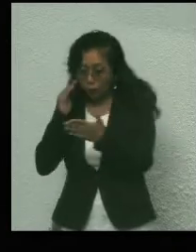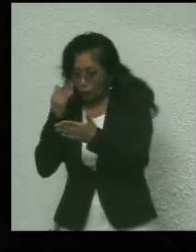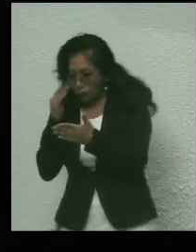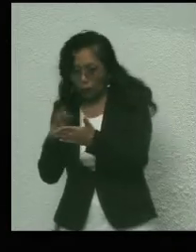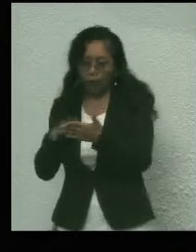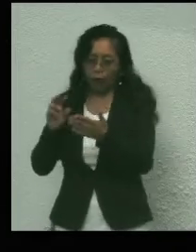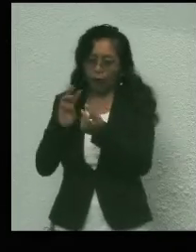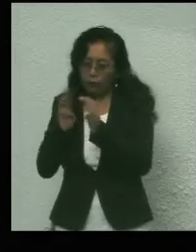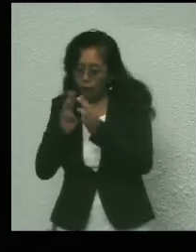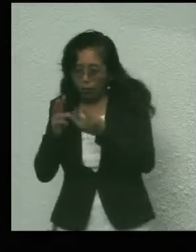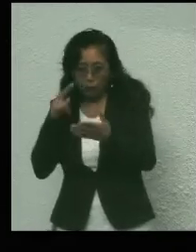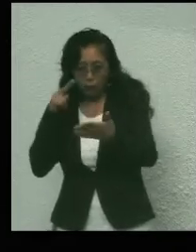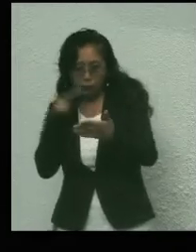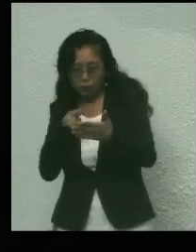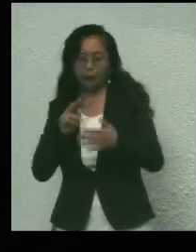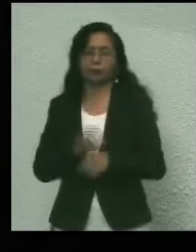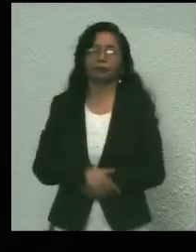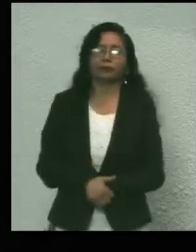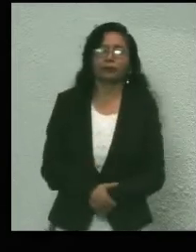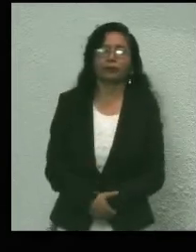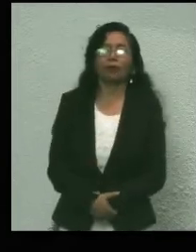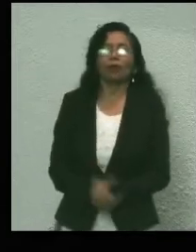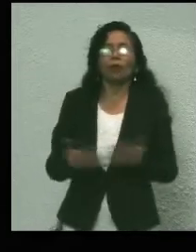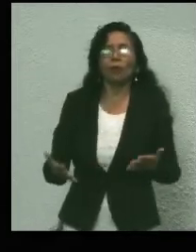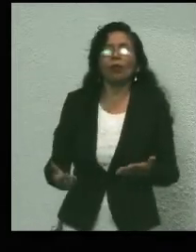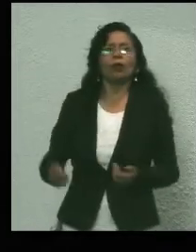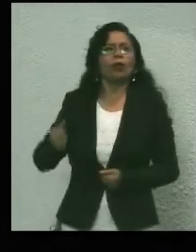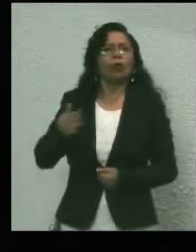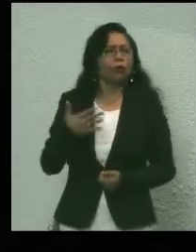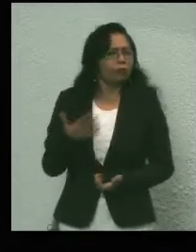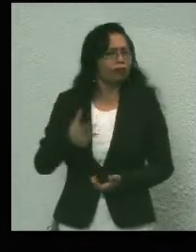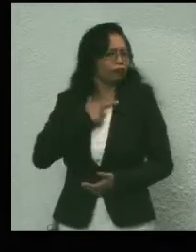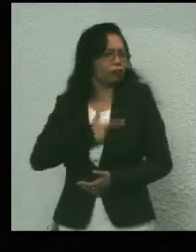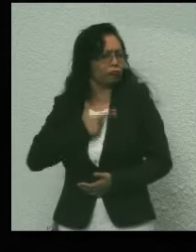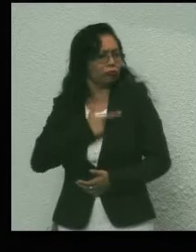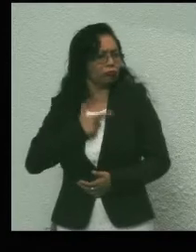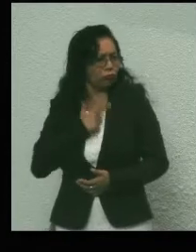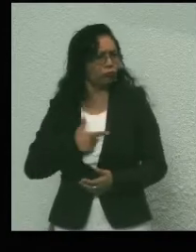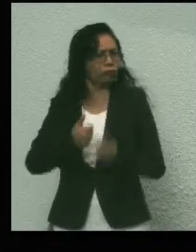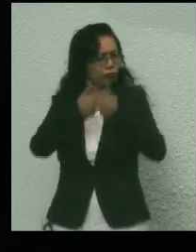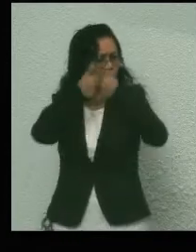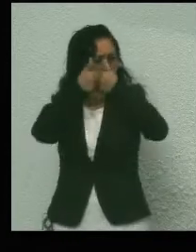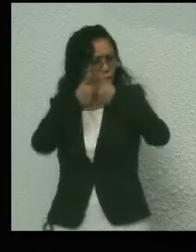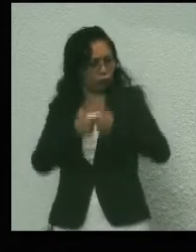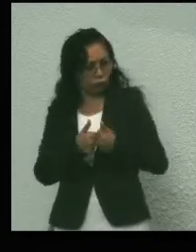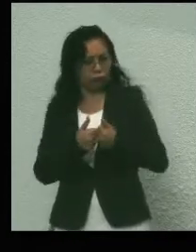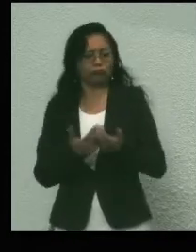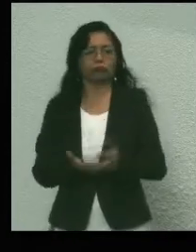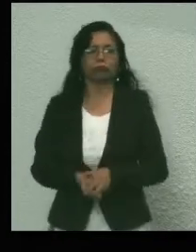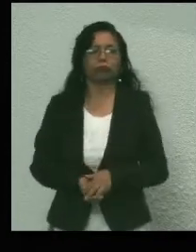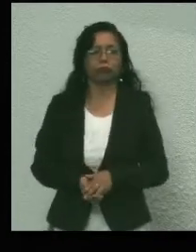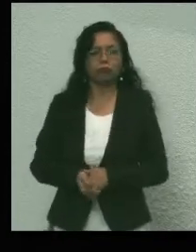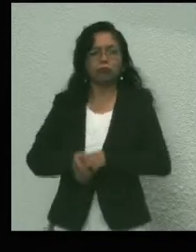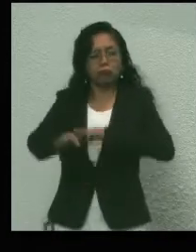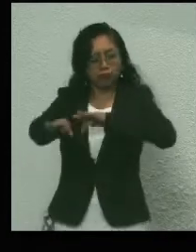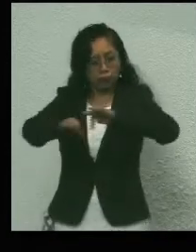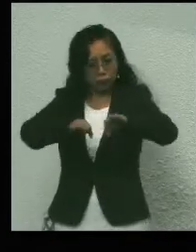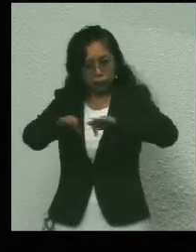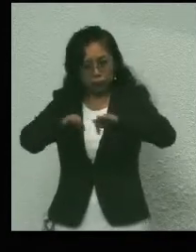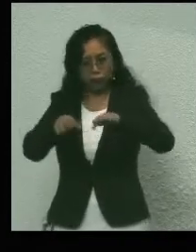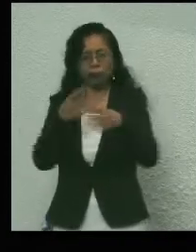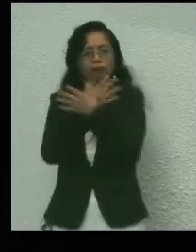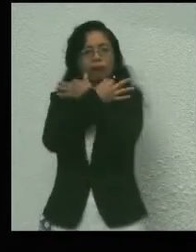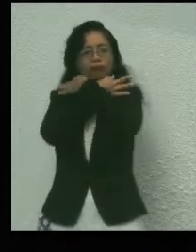digitales. Celebro que estemos en este acto dando cumplimiento al mandato constitucional de rendición de